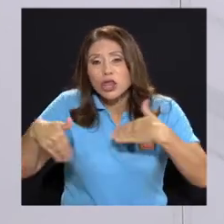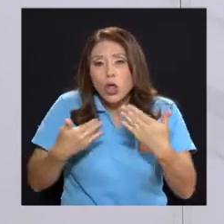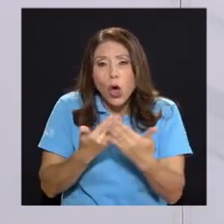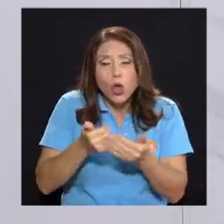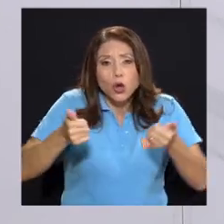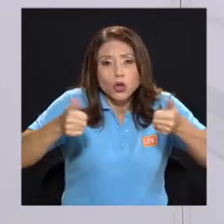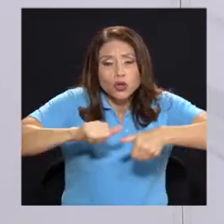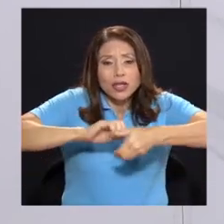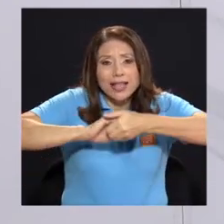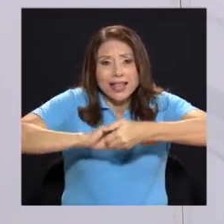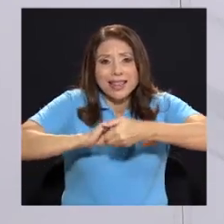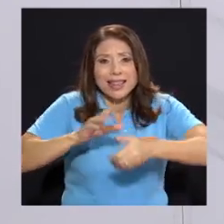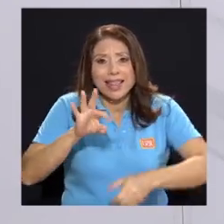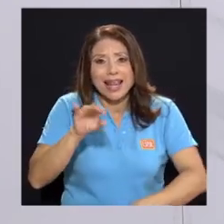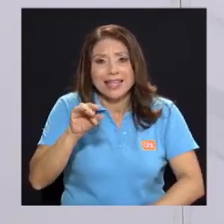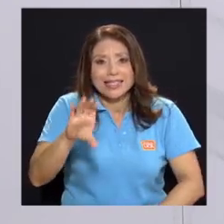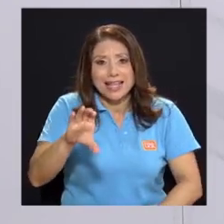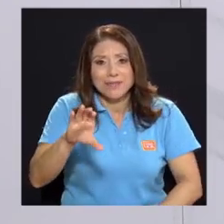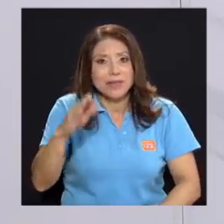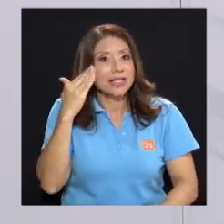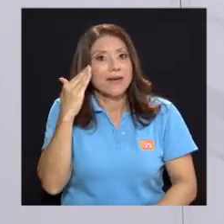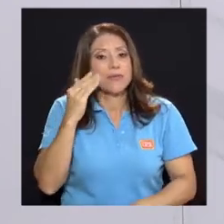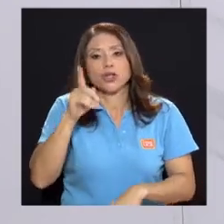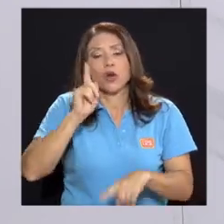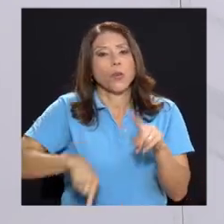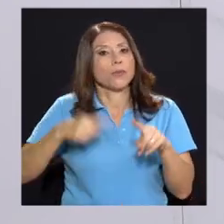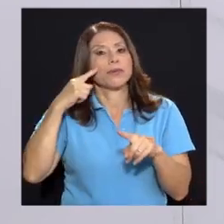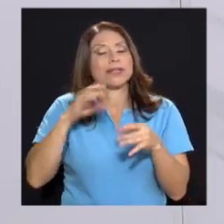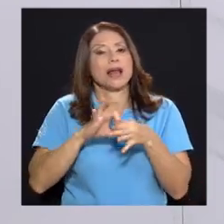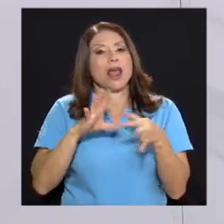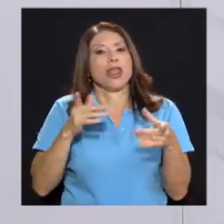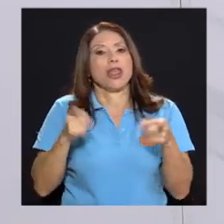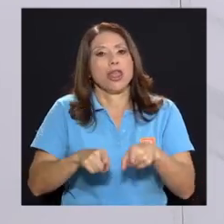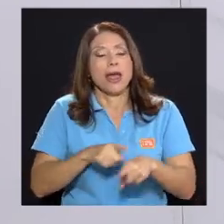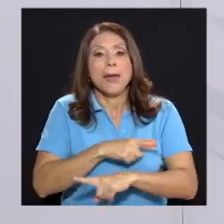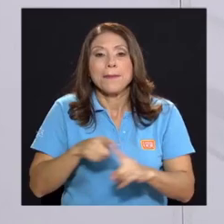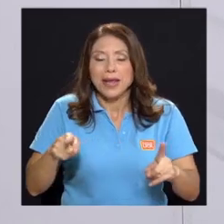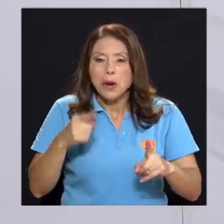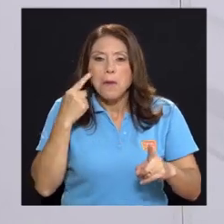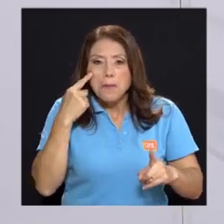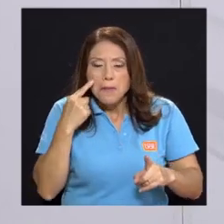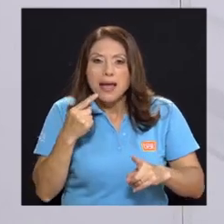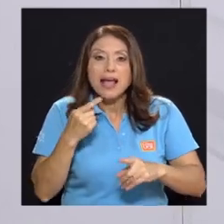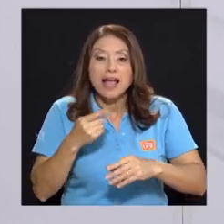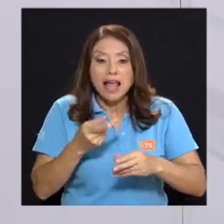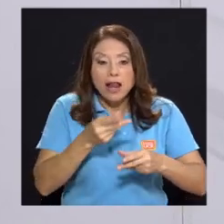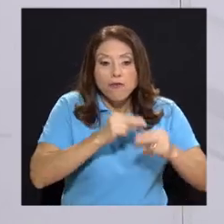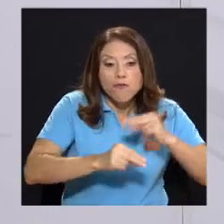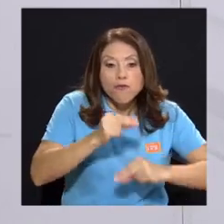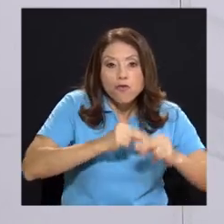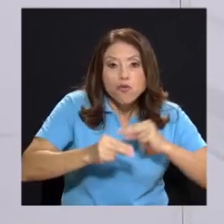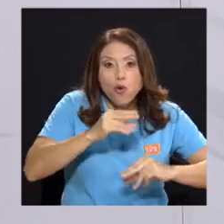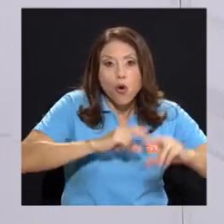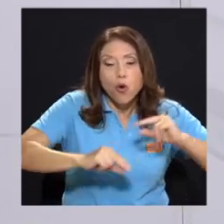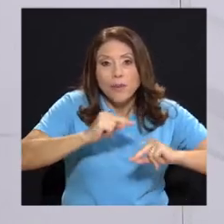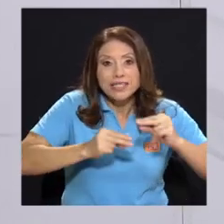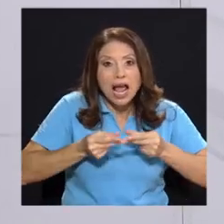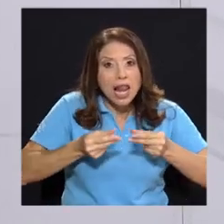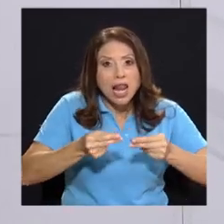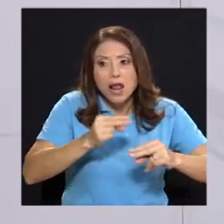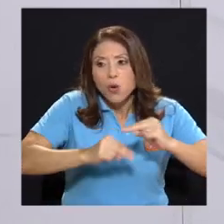causalidad pero nos interesaba ver el retrato del antes de un tratado el flujo comercial y el después del tratado